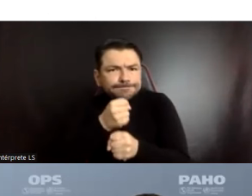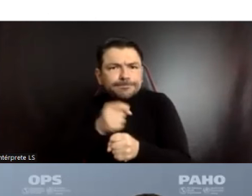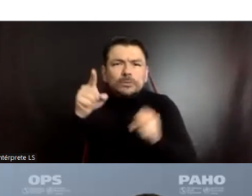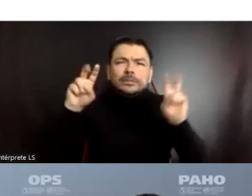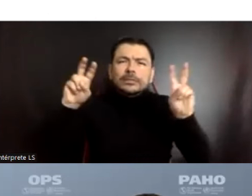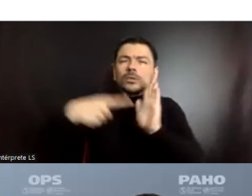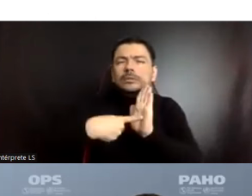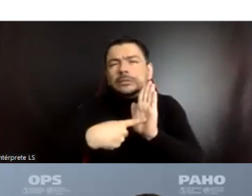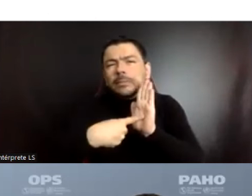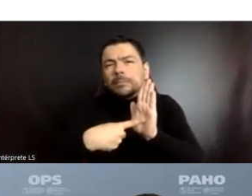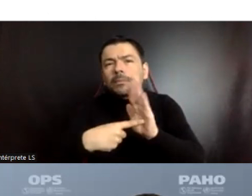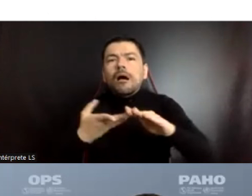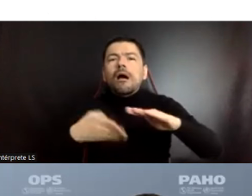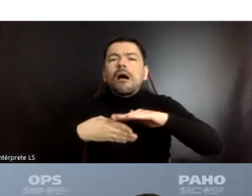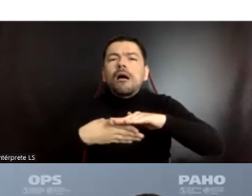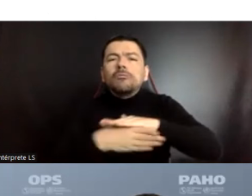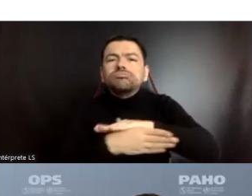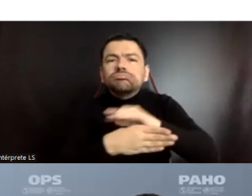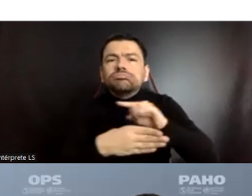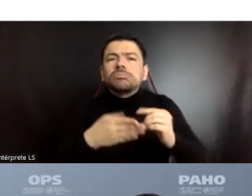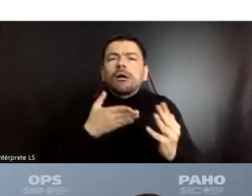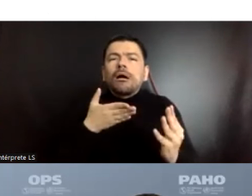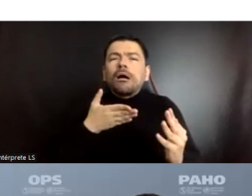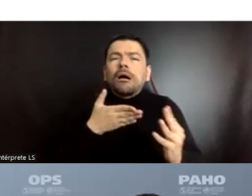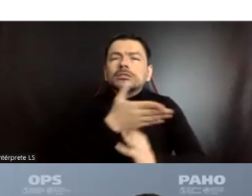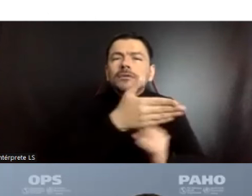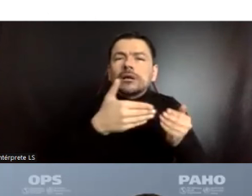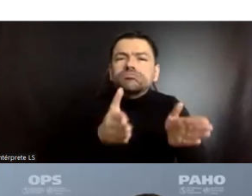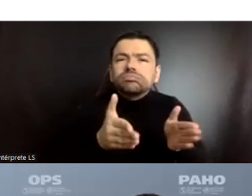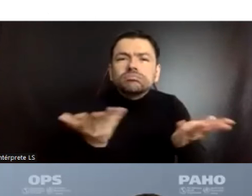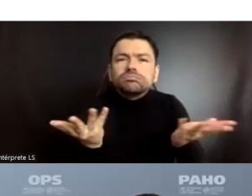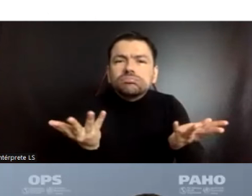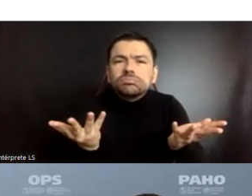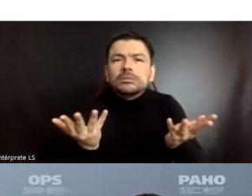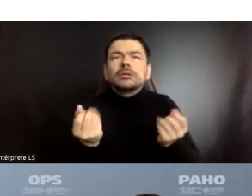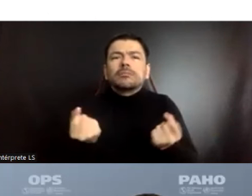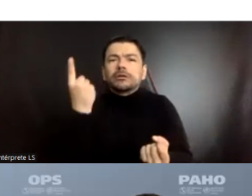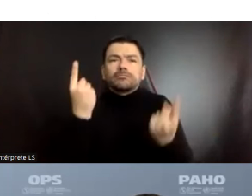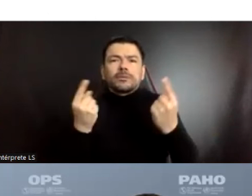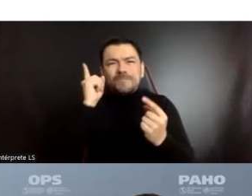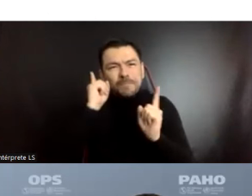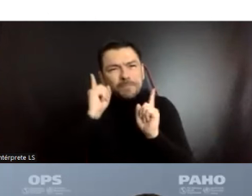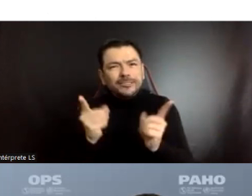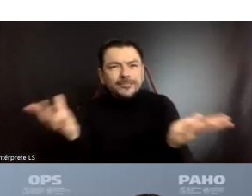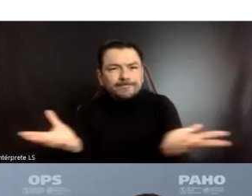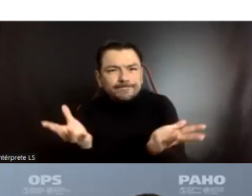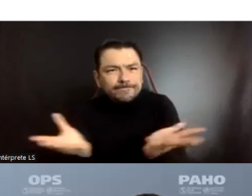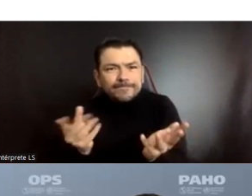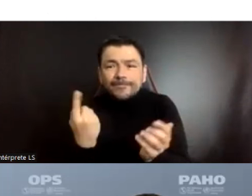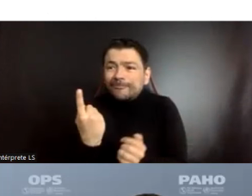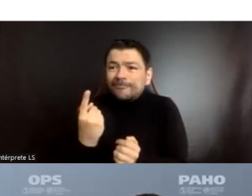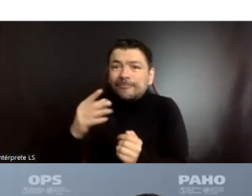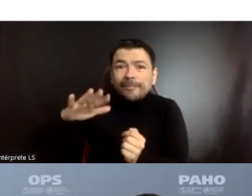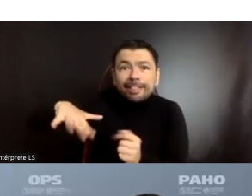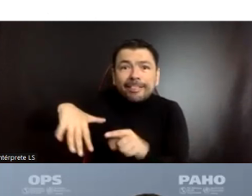a personas con discapacidades todavía no se adhieren, es algo en lo que necesitamos progresar. Pero por otro lado, estamos hablando de cambio